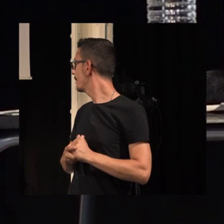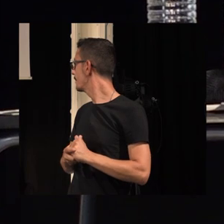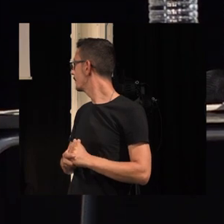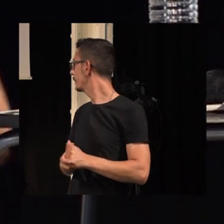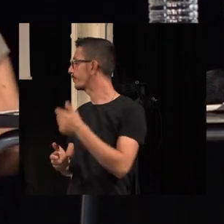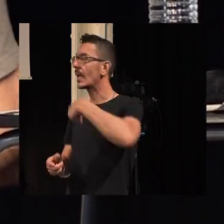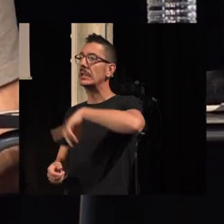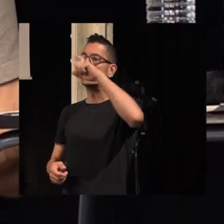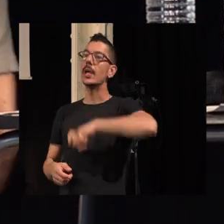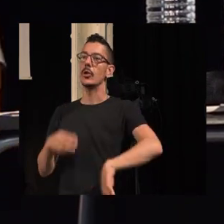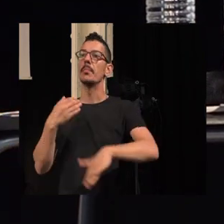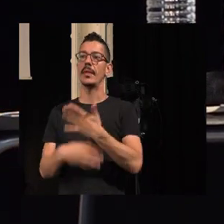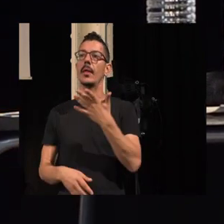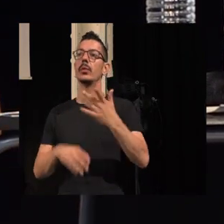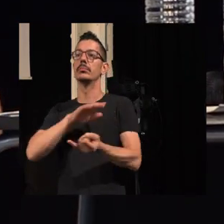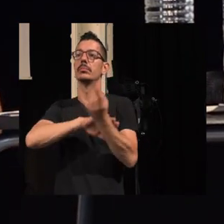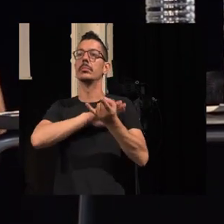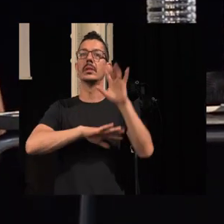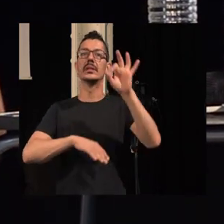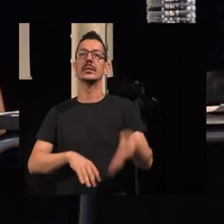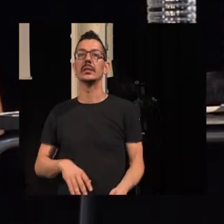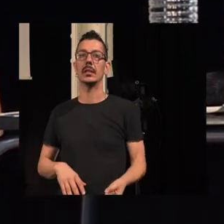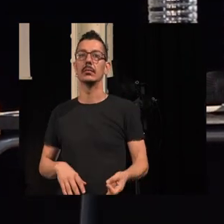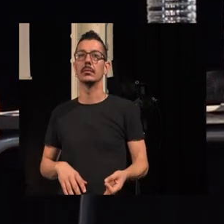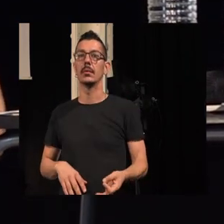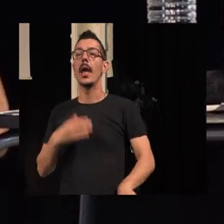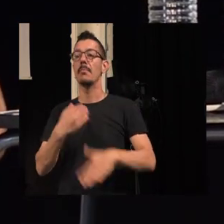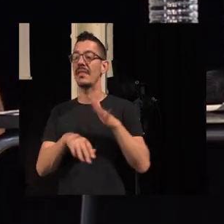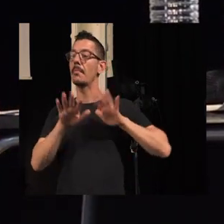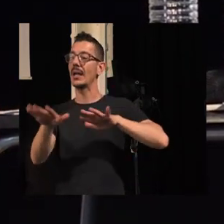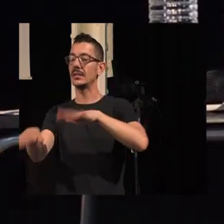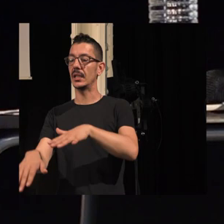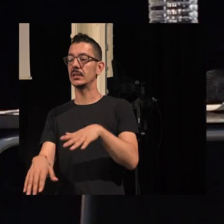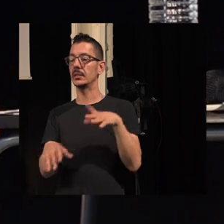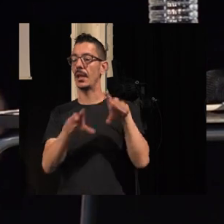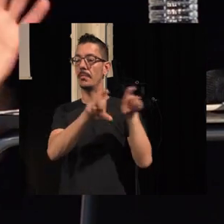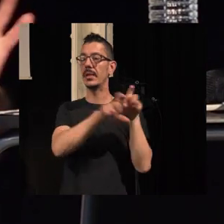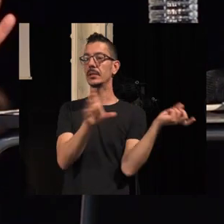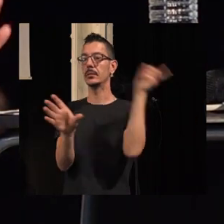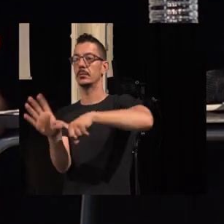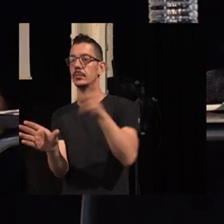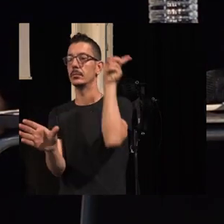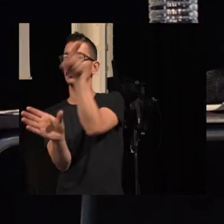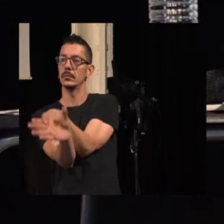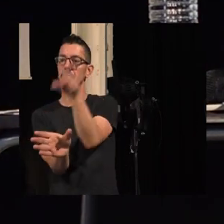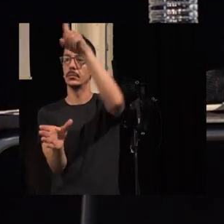Este año sí empezaron a aparecer no solo las empresas en las marchas, pero que son únicas, no hay orgullo